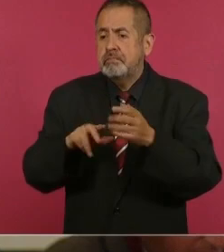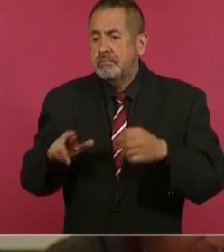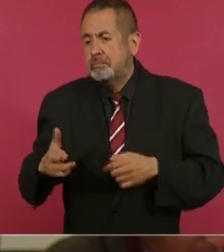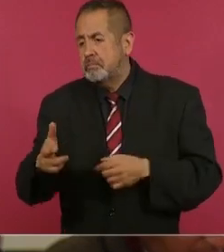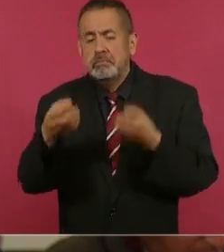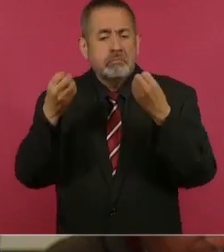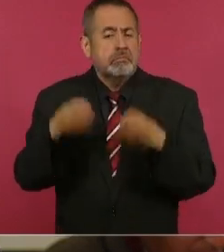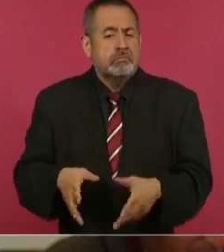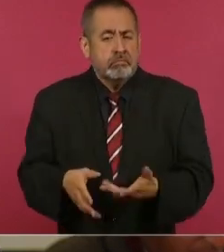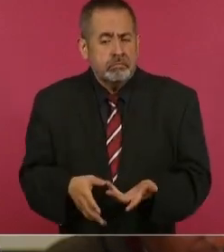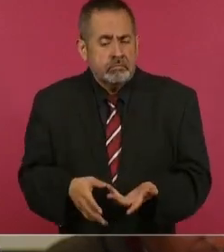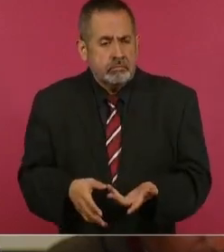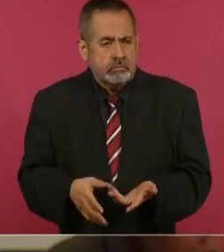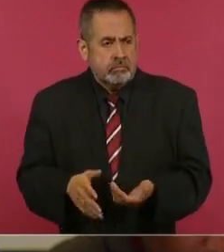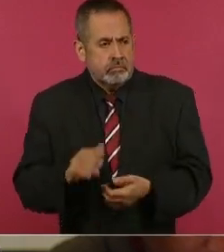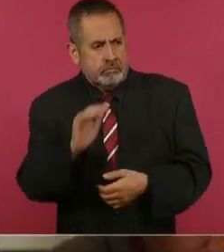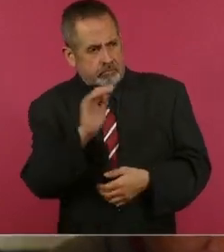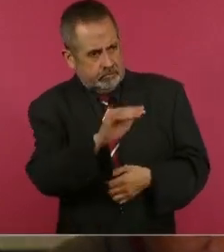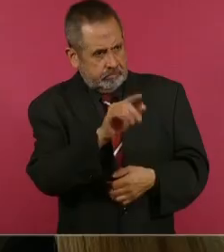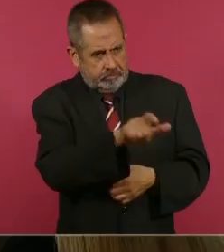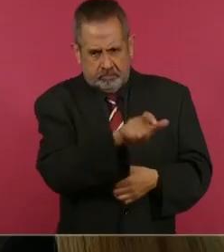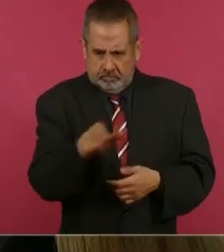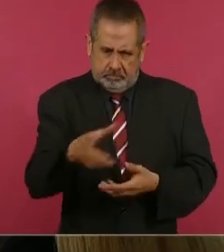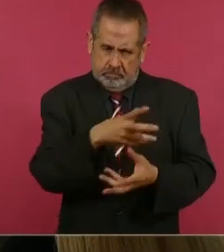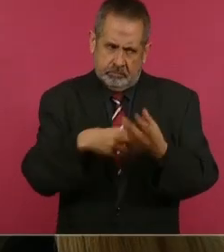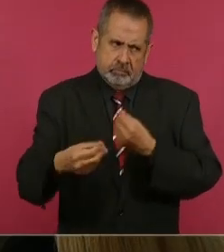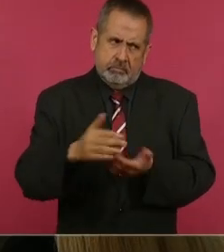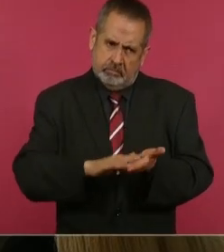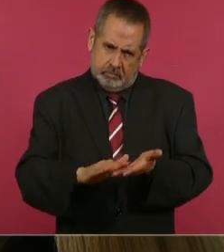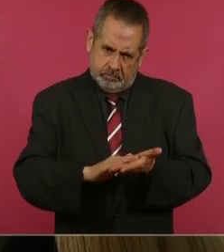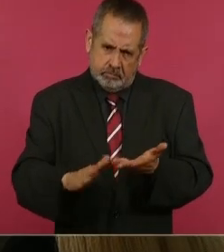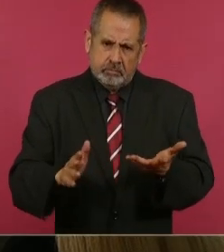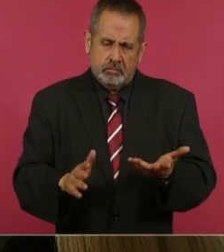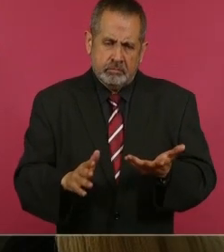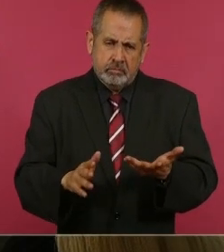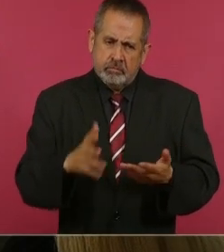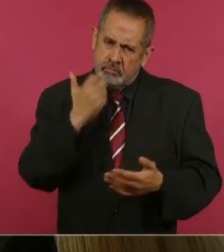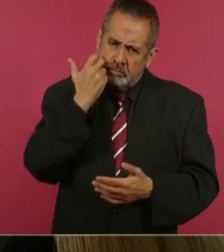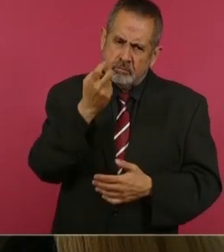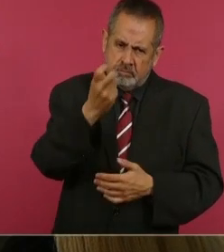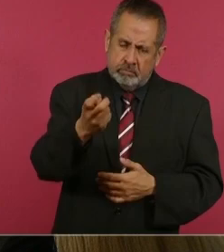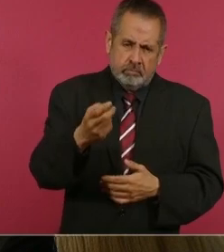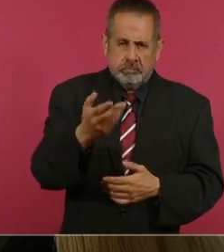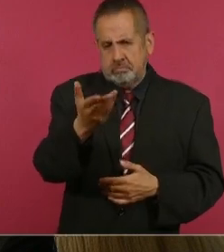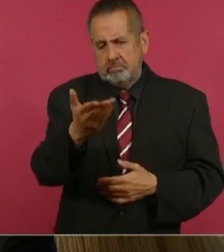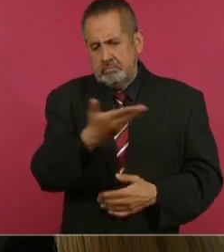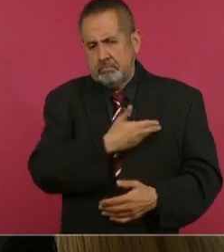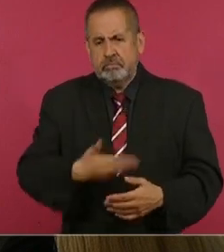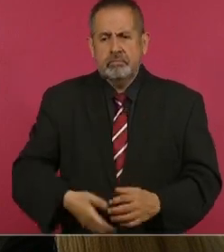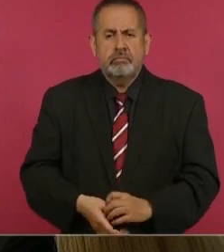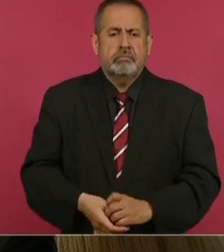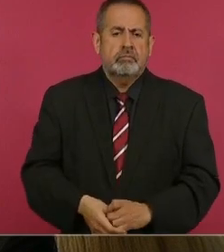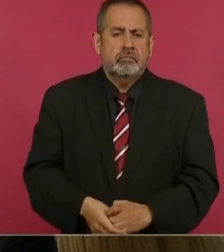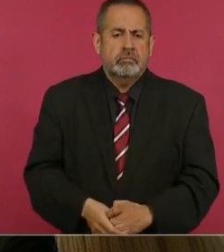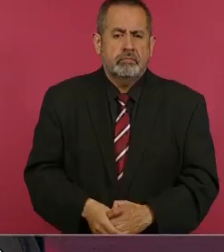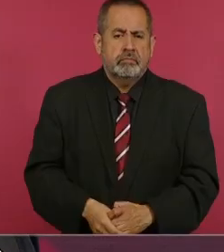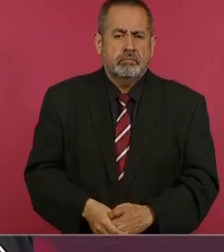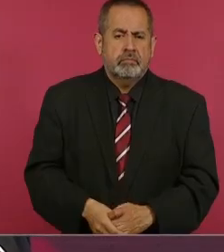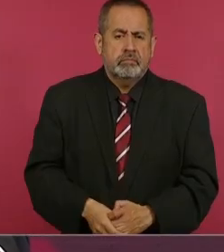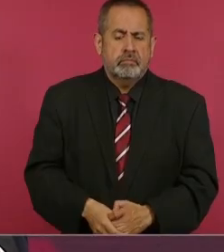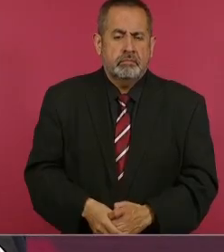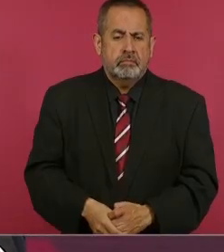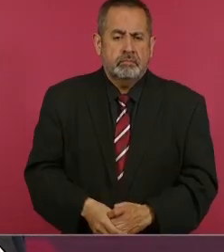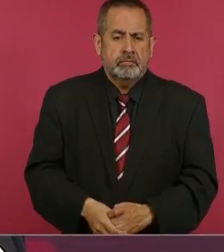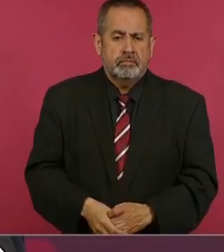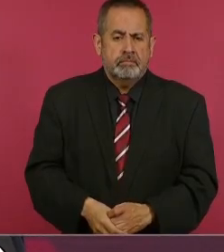bueno, la verdad es que lo menos que esperamos en Sonora es la retribución y la reparación del daño al final de cuentas, señor presidente. Ya se está trabajando